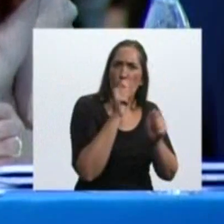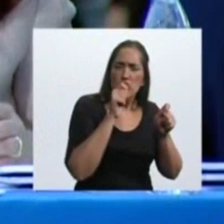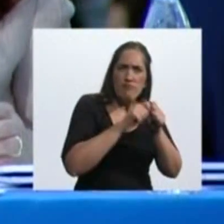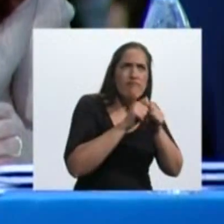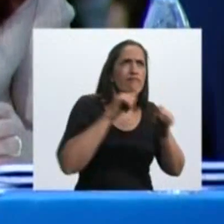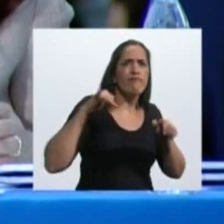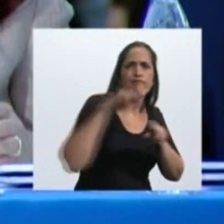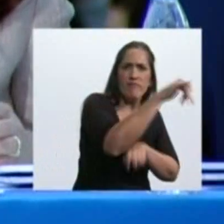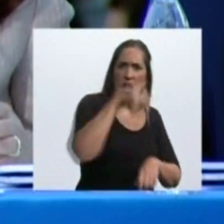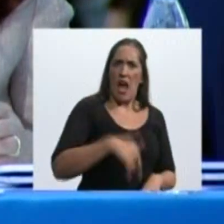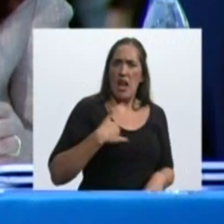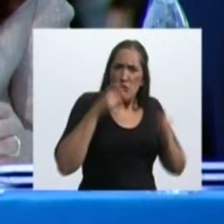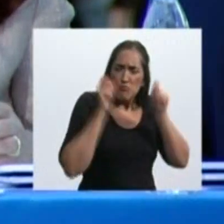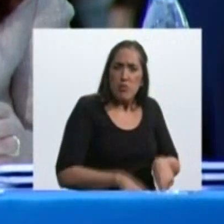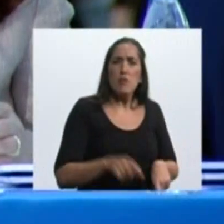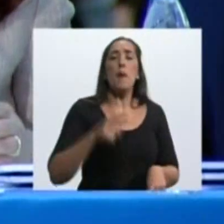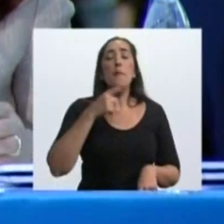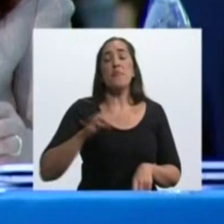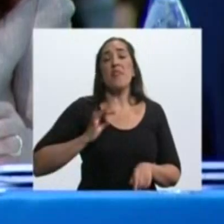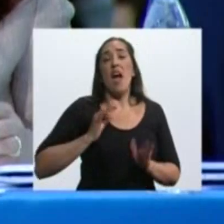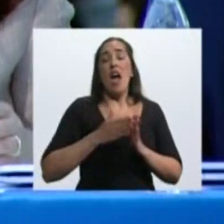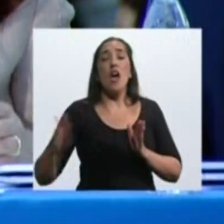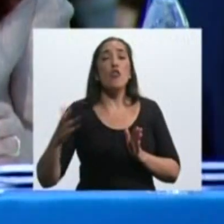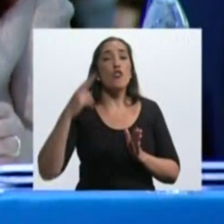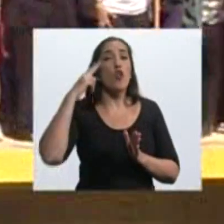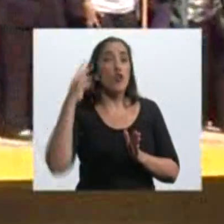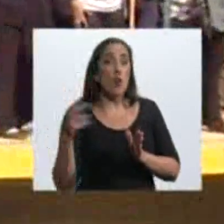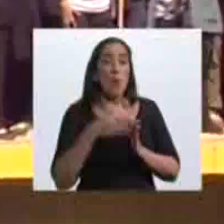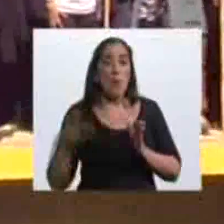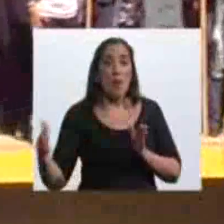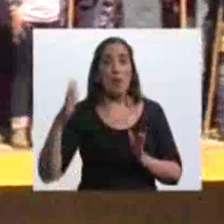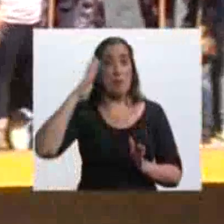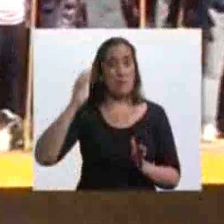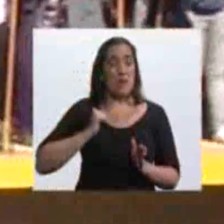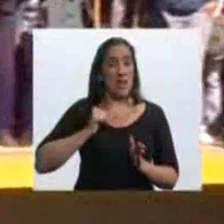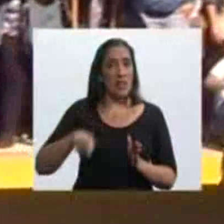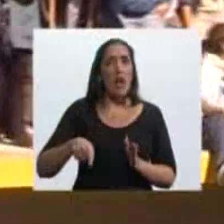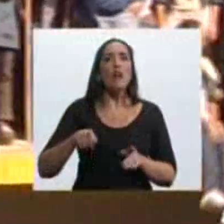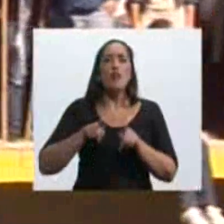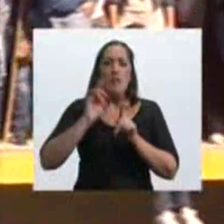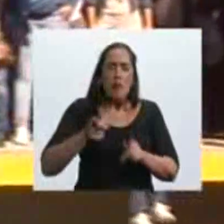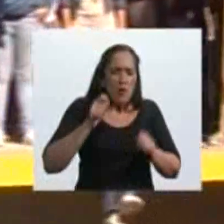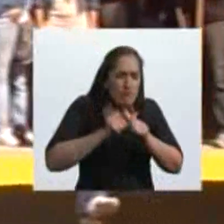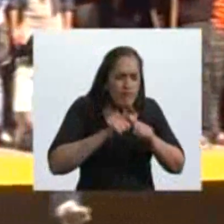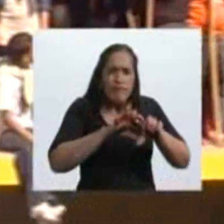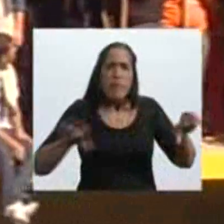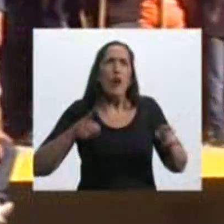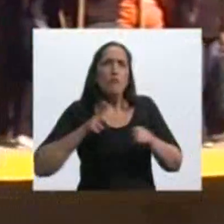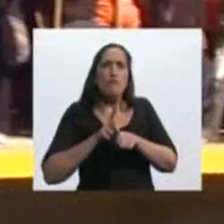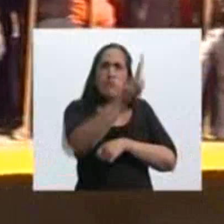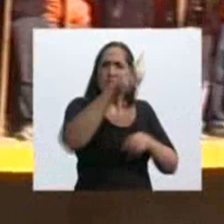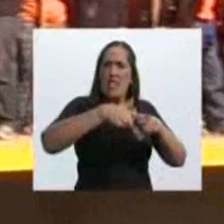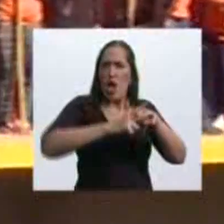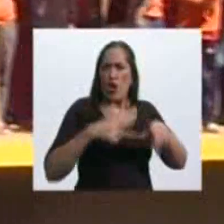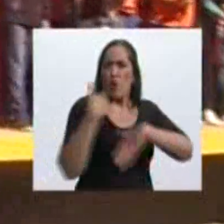producir en los años 90, desde nuestras Fuerzas Armadas, misiles de altísima